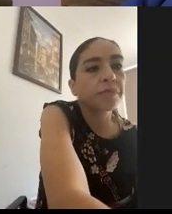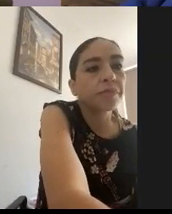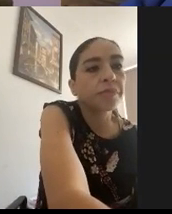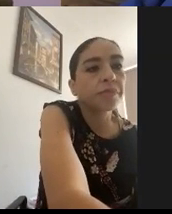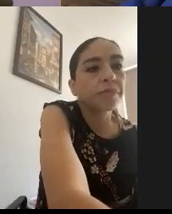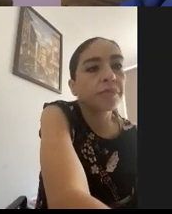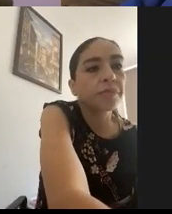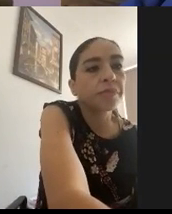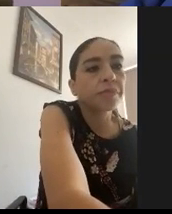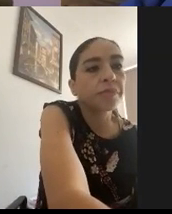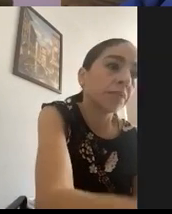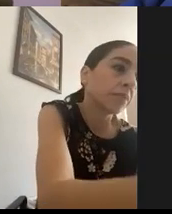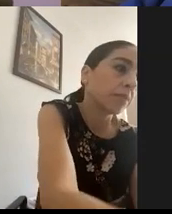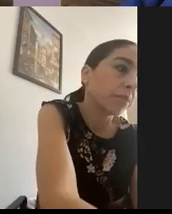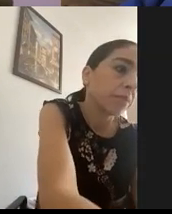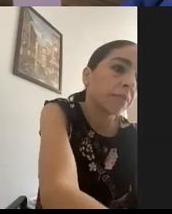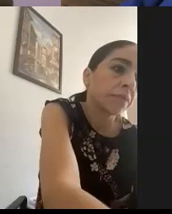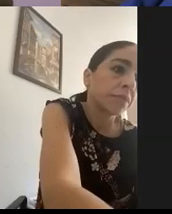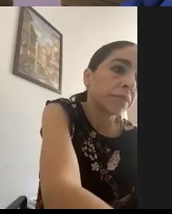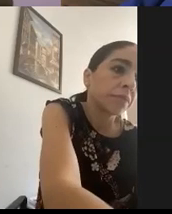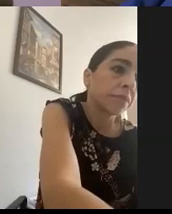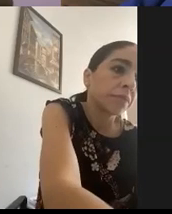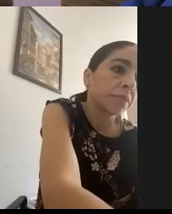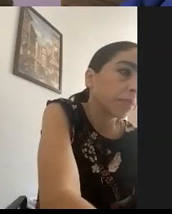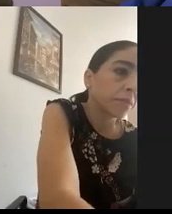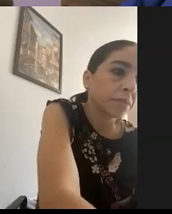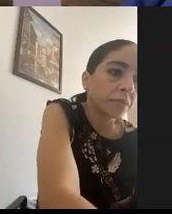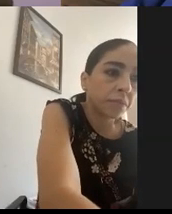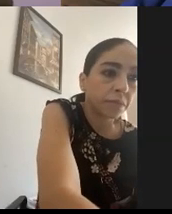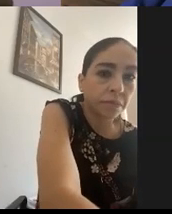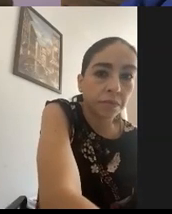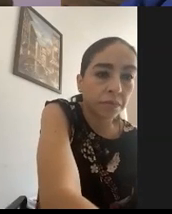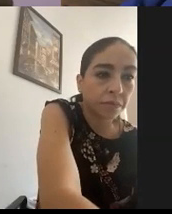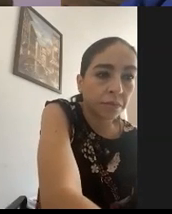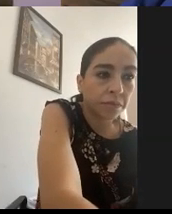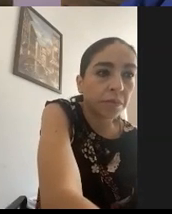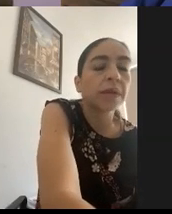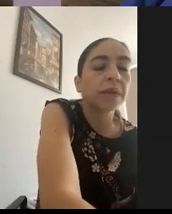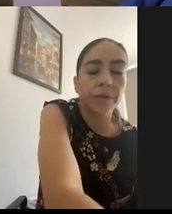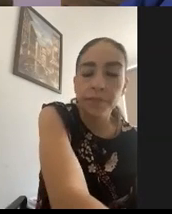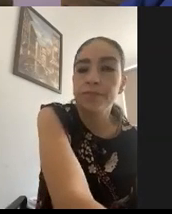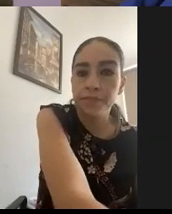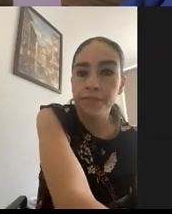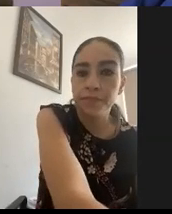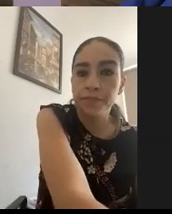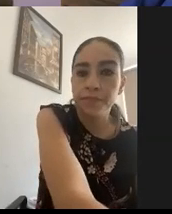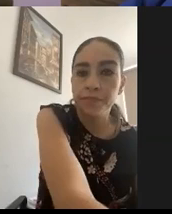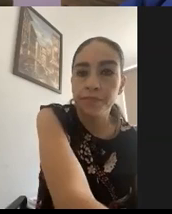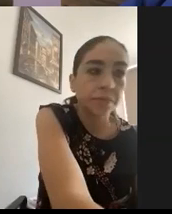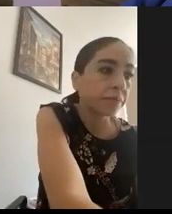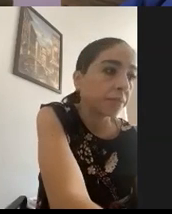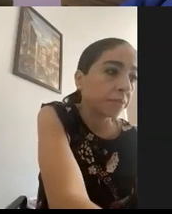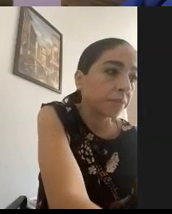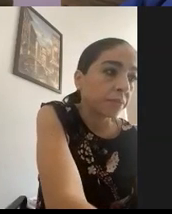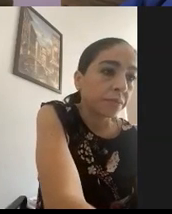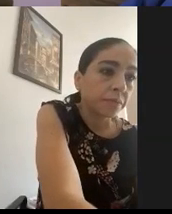embargo, de la manera en la que llevas el plan, pues vas a ir resolviendo, ¿no? En esas cosas que te enfrentas, que surgen y